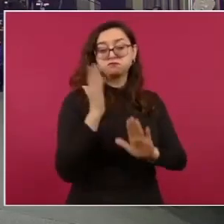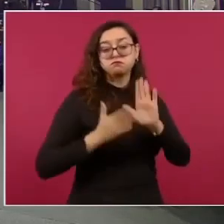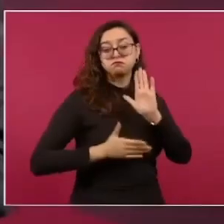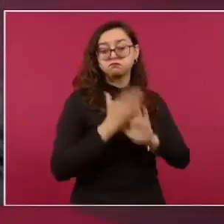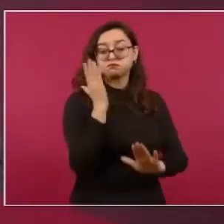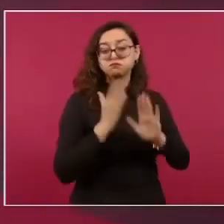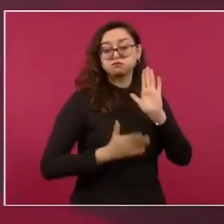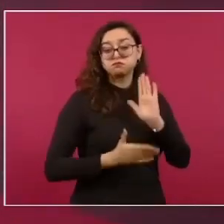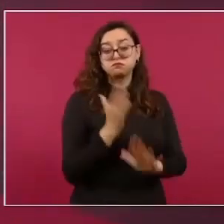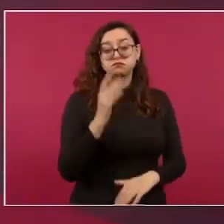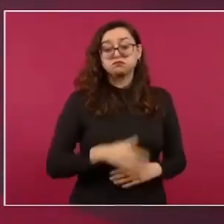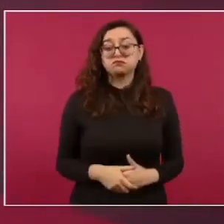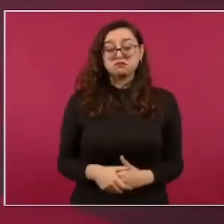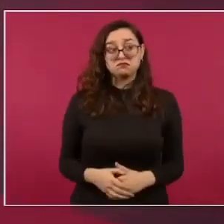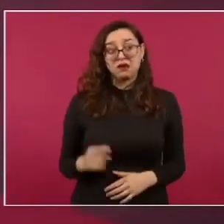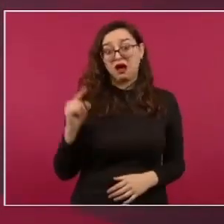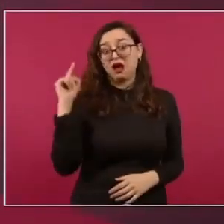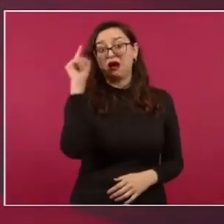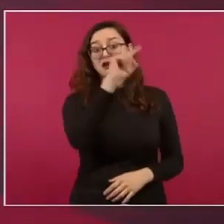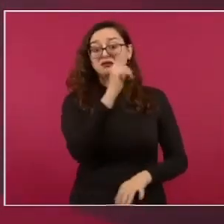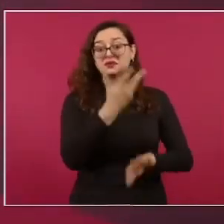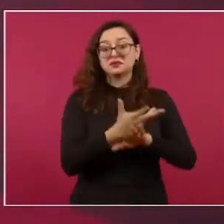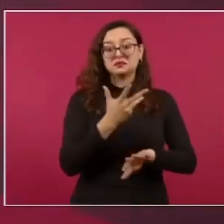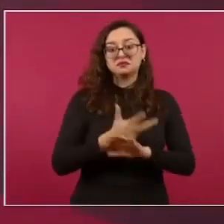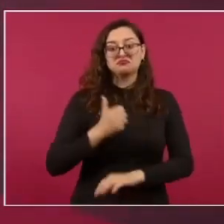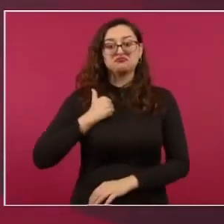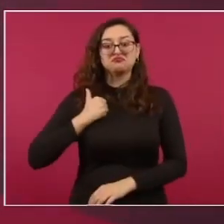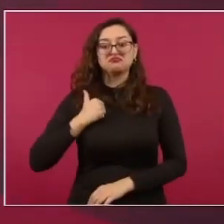buscados, seleccionados,